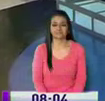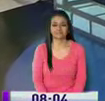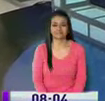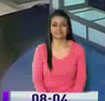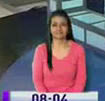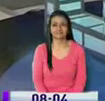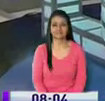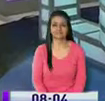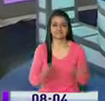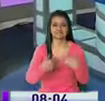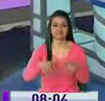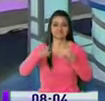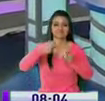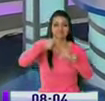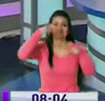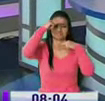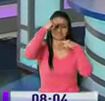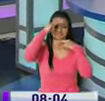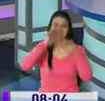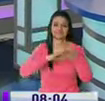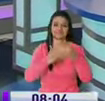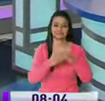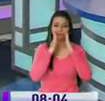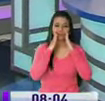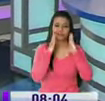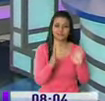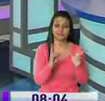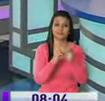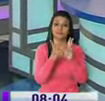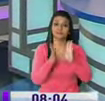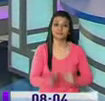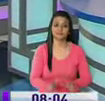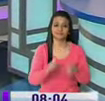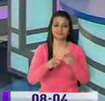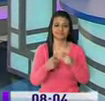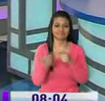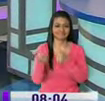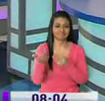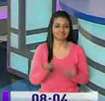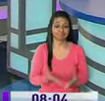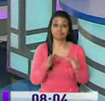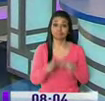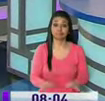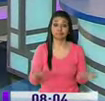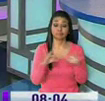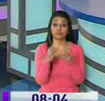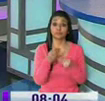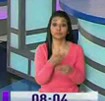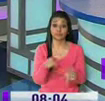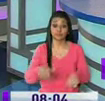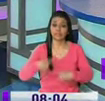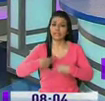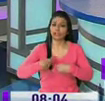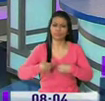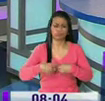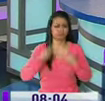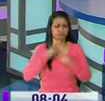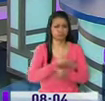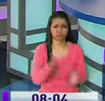Hemos llegado ya con el primer noticiero de la comunidad, así que vecinos y amigos, bienvenidos. Hay importantísima información de Quito, mucho para contarles,